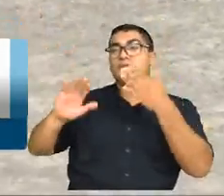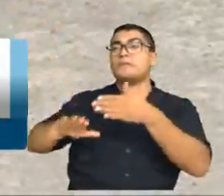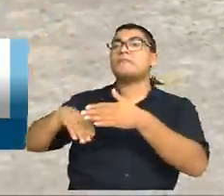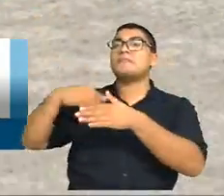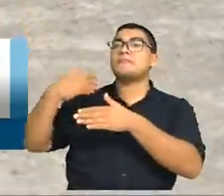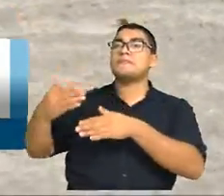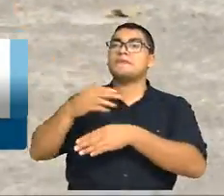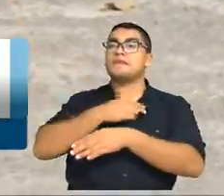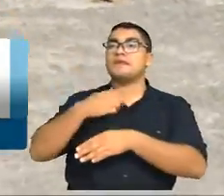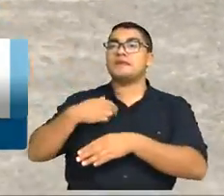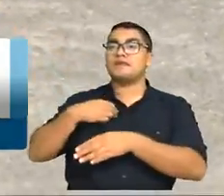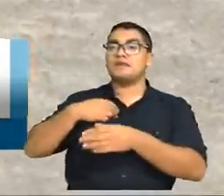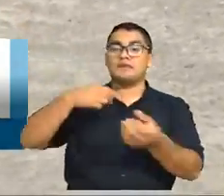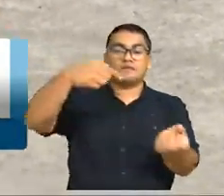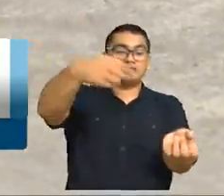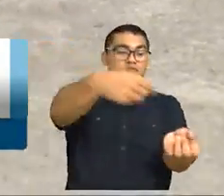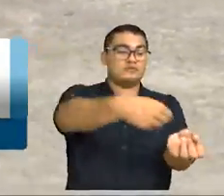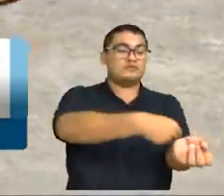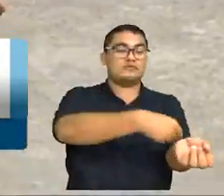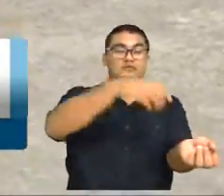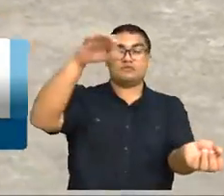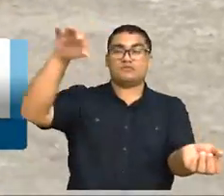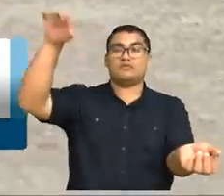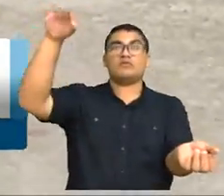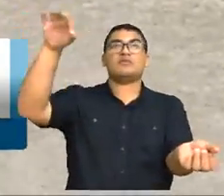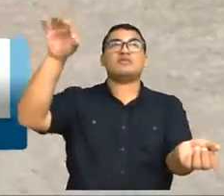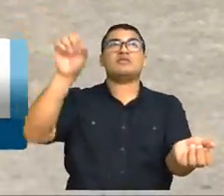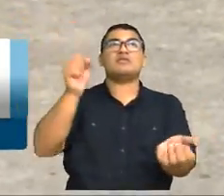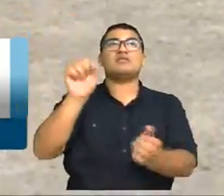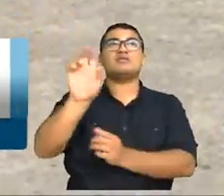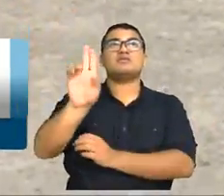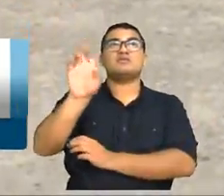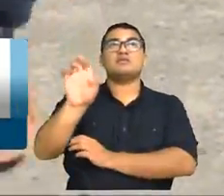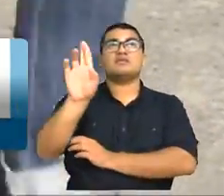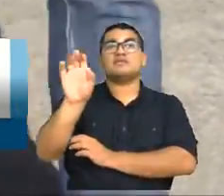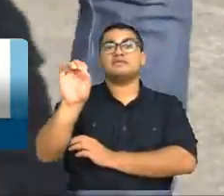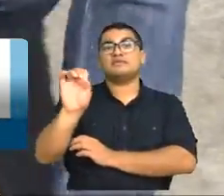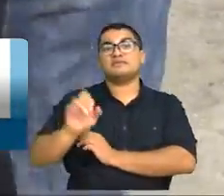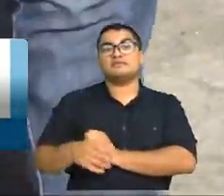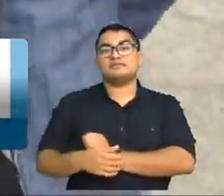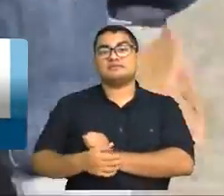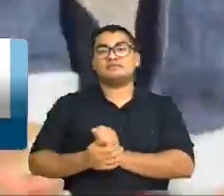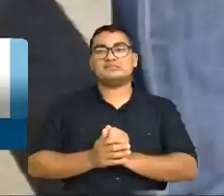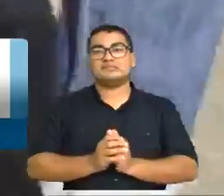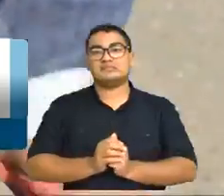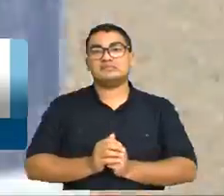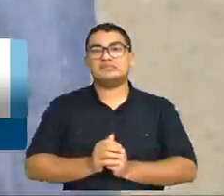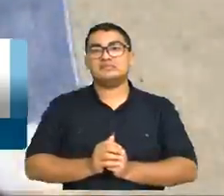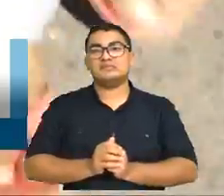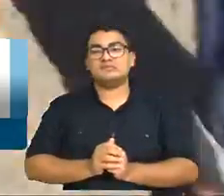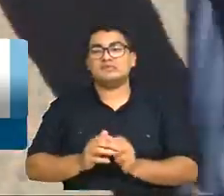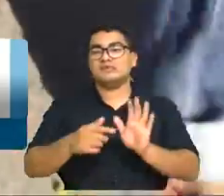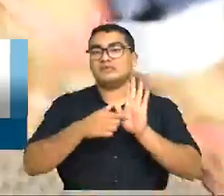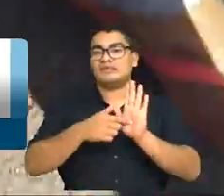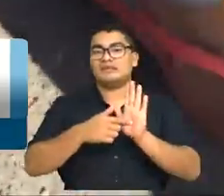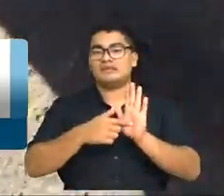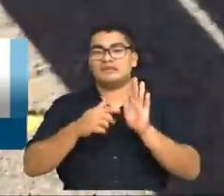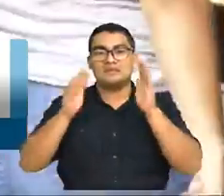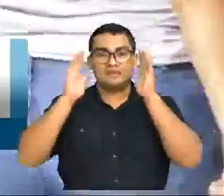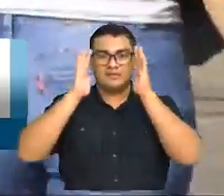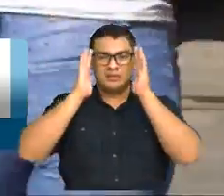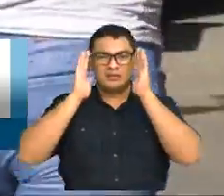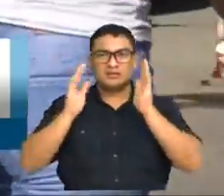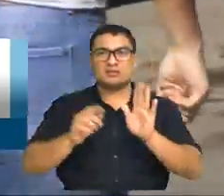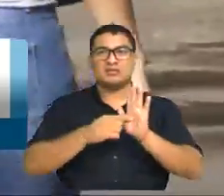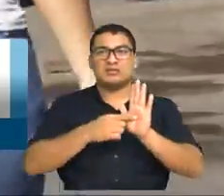la hidratación, en estos casos ya sea de vía parenteral. No es malo, doctor, el contraste. Es decir, por ejemplo, si